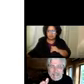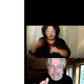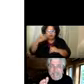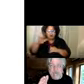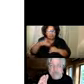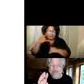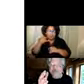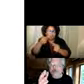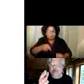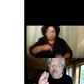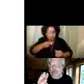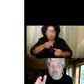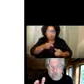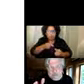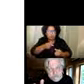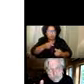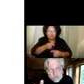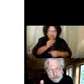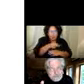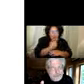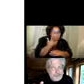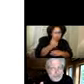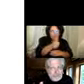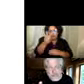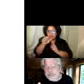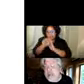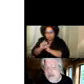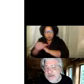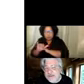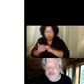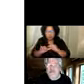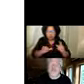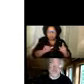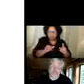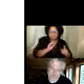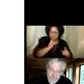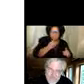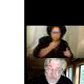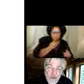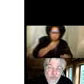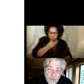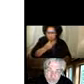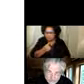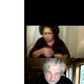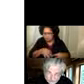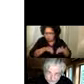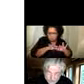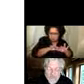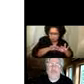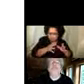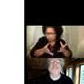tuvo desafío con esto, al igual que muchos estados. Esos profesionales de apoyo directo. ¿Será que eran